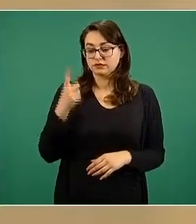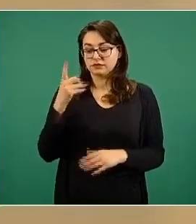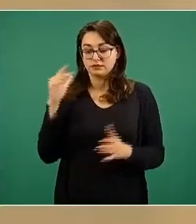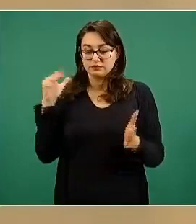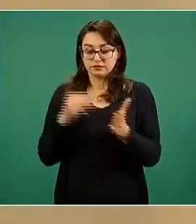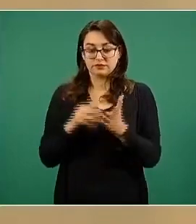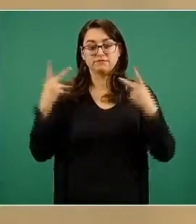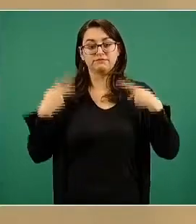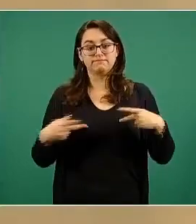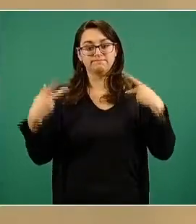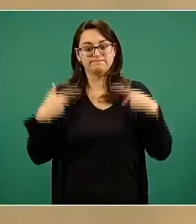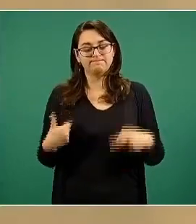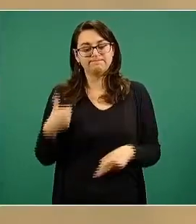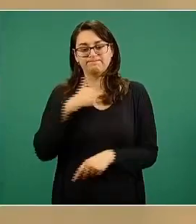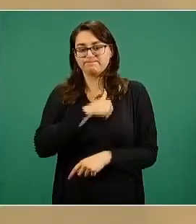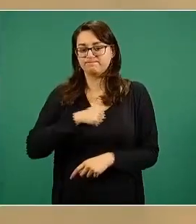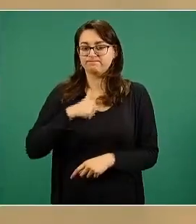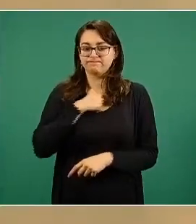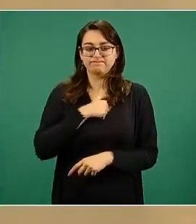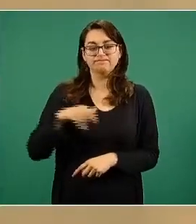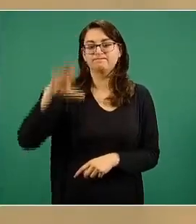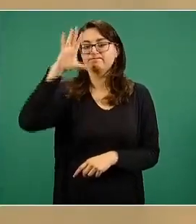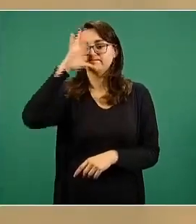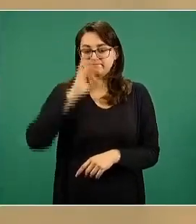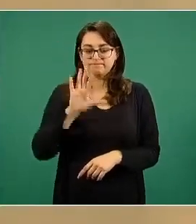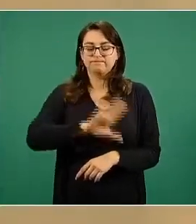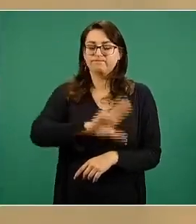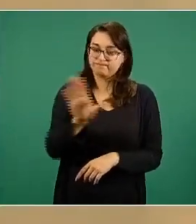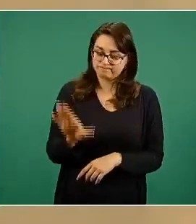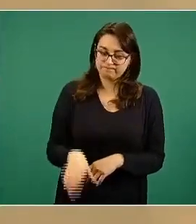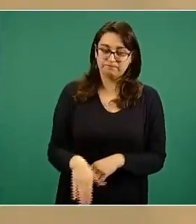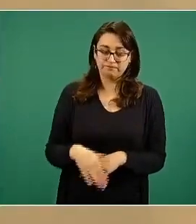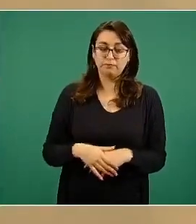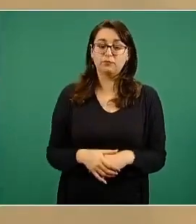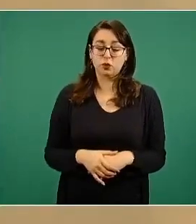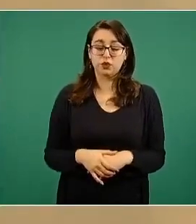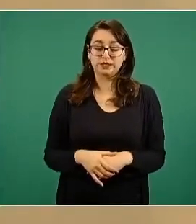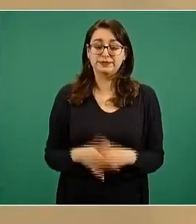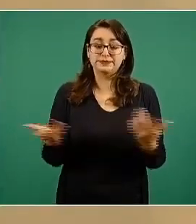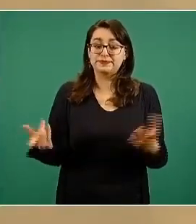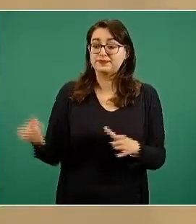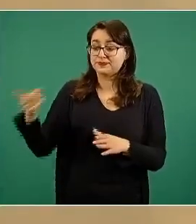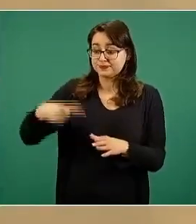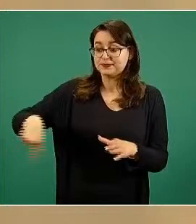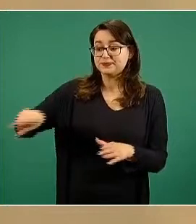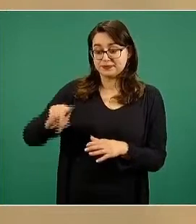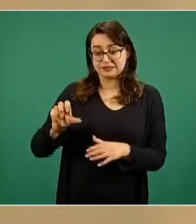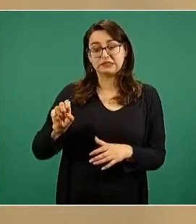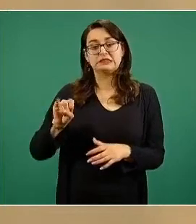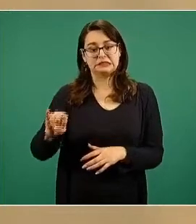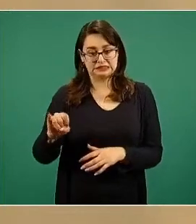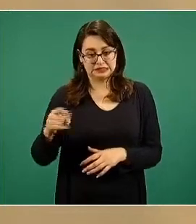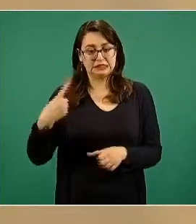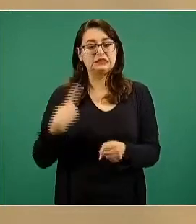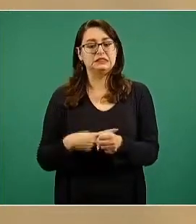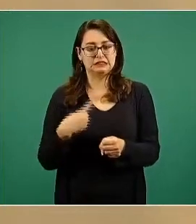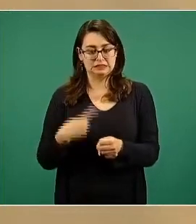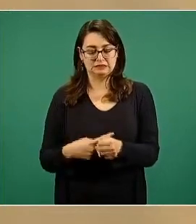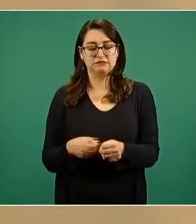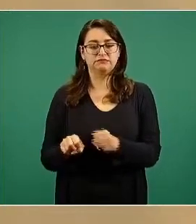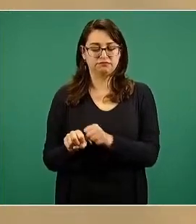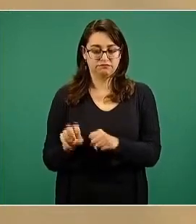las que desafortunadamente han perdido la vida en nuestro país, que tienen una prueba positiva al